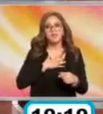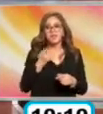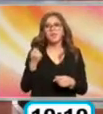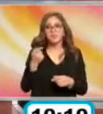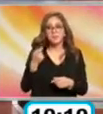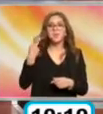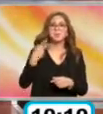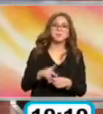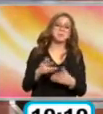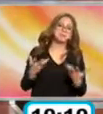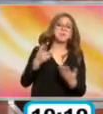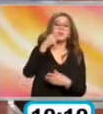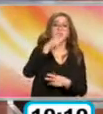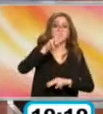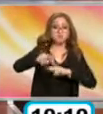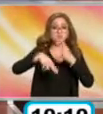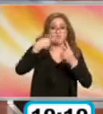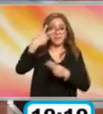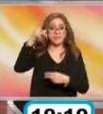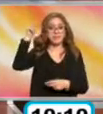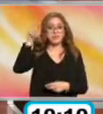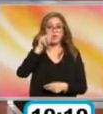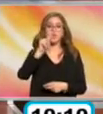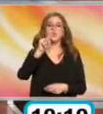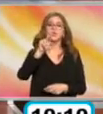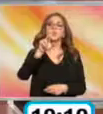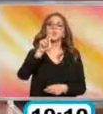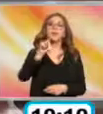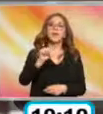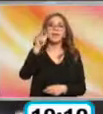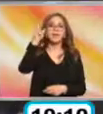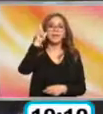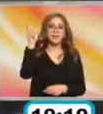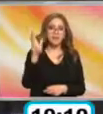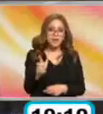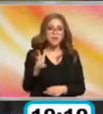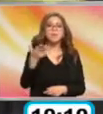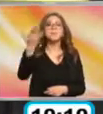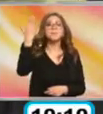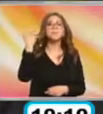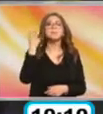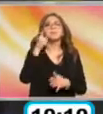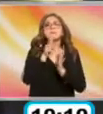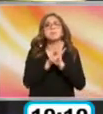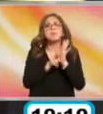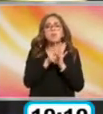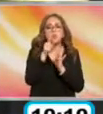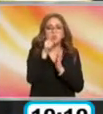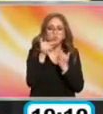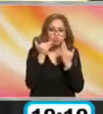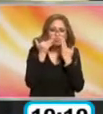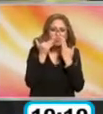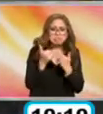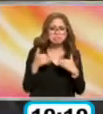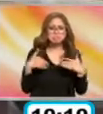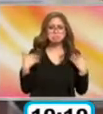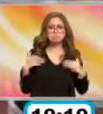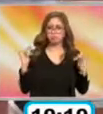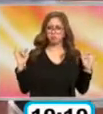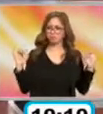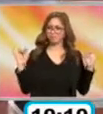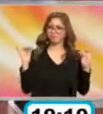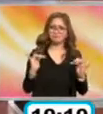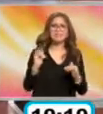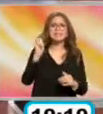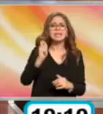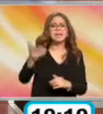Oye, ¿estuviste en Hidalgo, en Tula? Estuvimos en Estamos Tula. viendo el video que nos mostraste y bueno, impresionante. Abarrotaste, a pesar de que